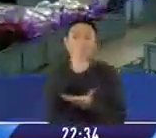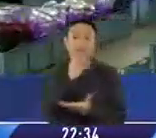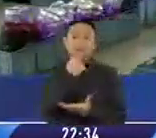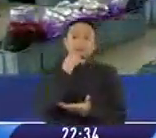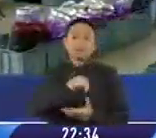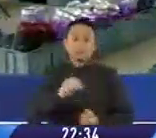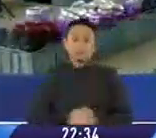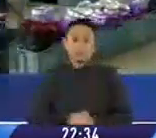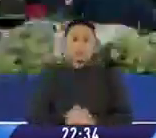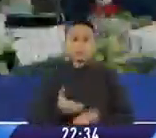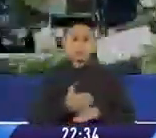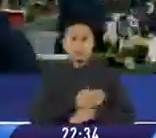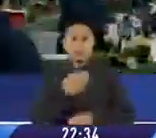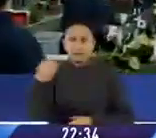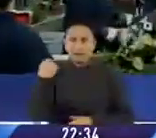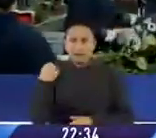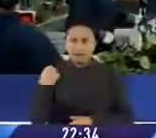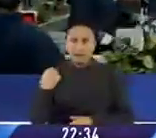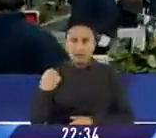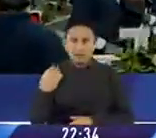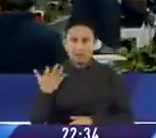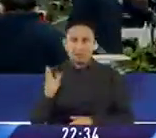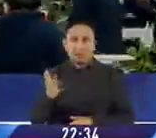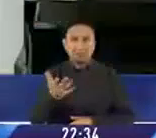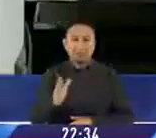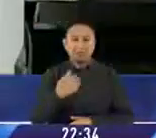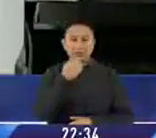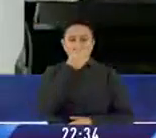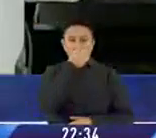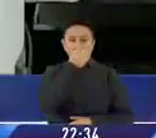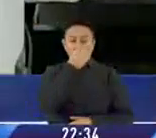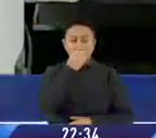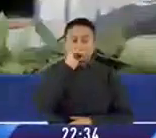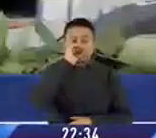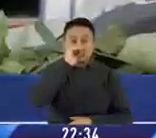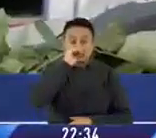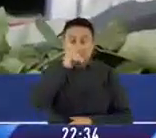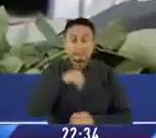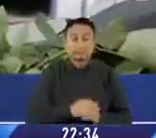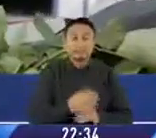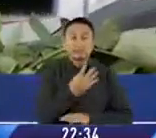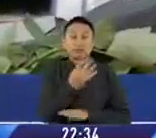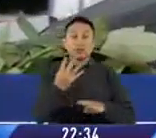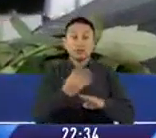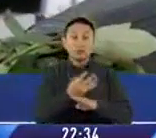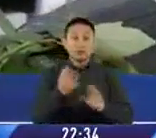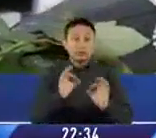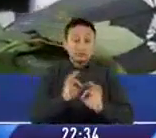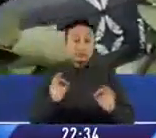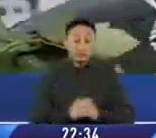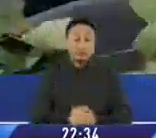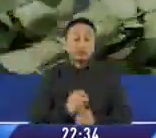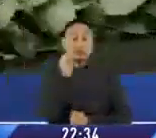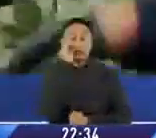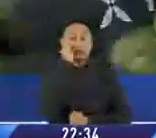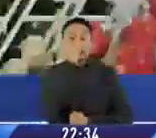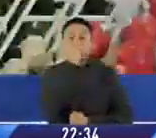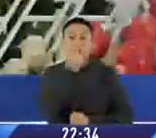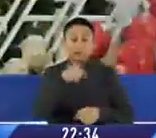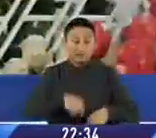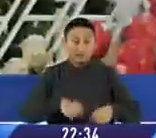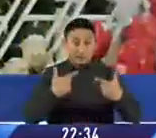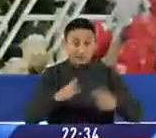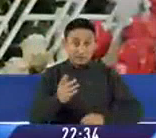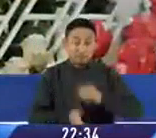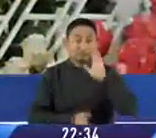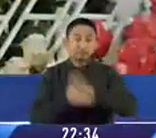hubo poca socialización de la medida adoptada por el gobierno y que en las 4 horas que estuvieron sin luz, las flores que estaban ya listas para